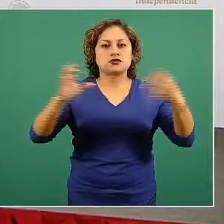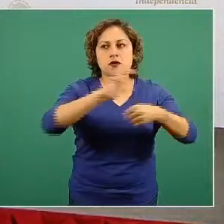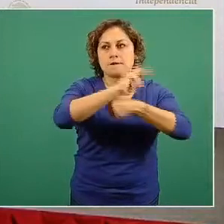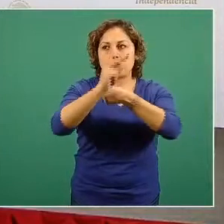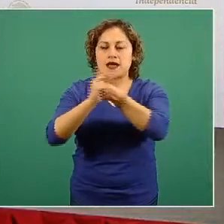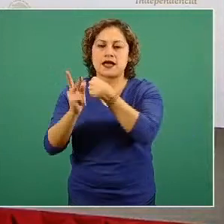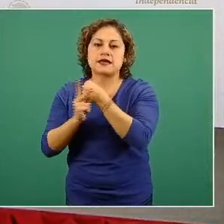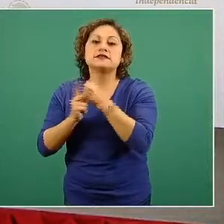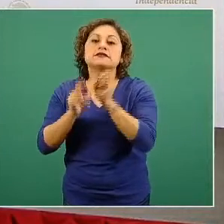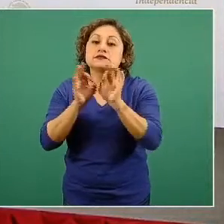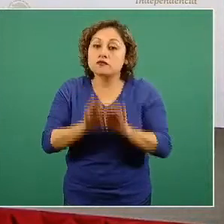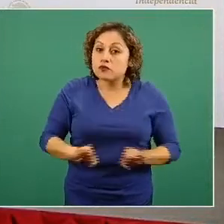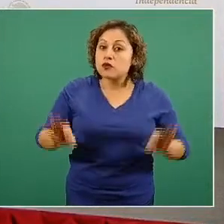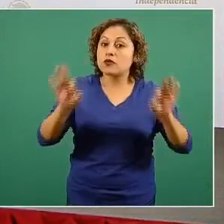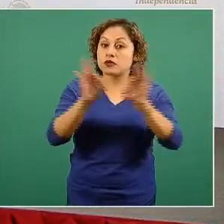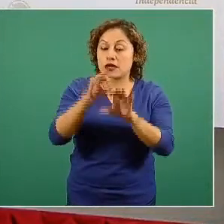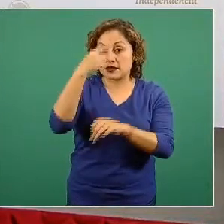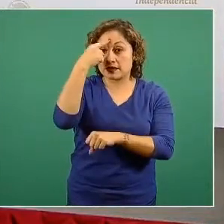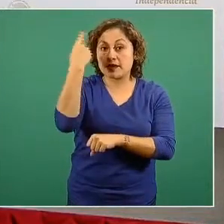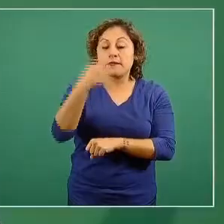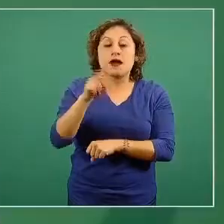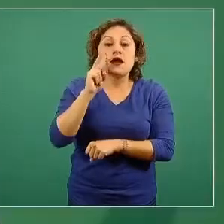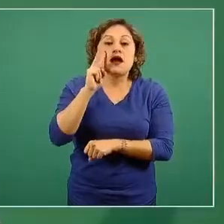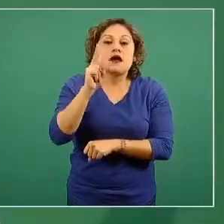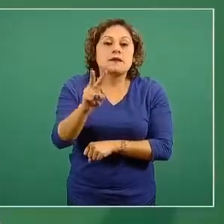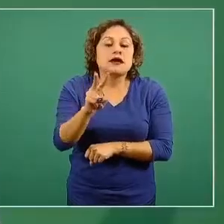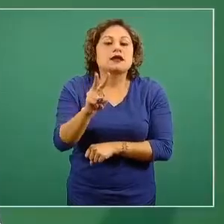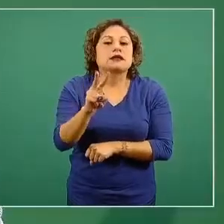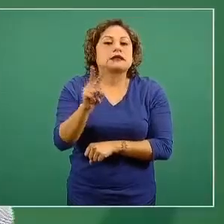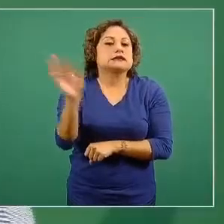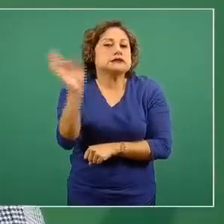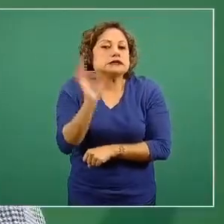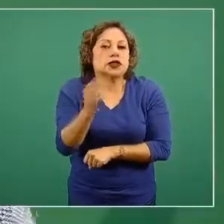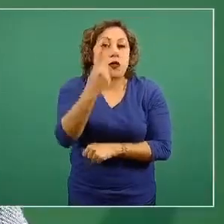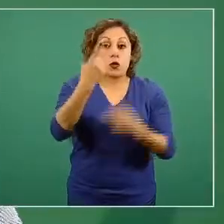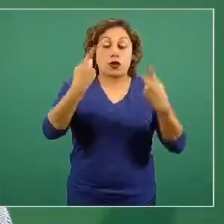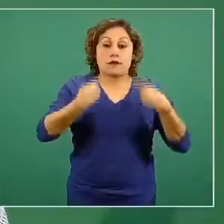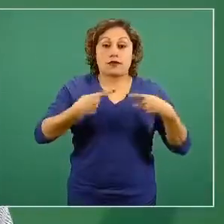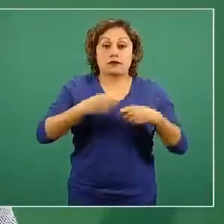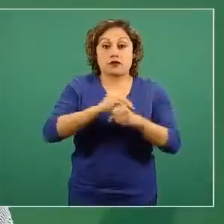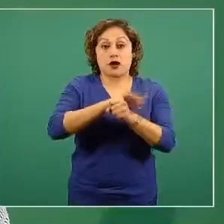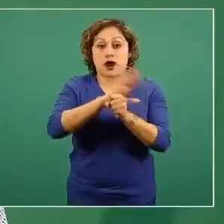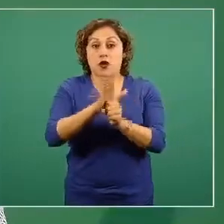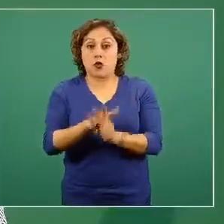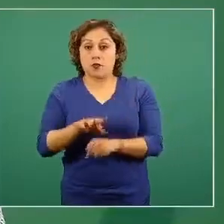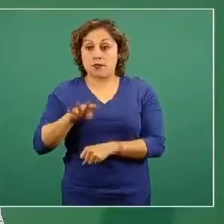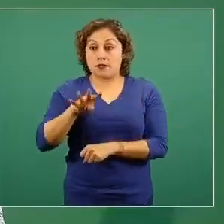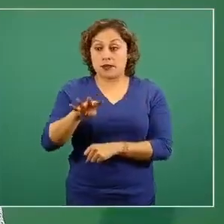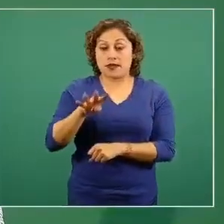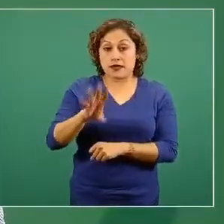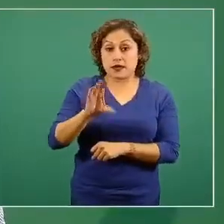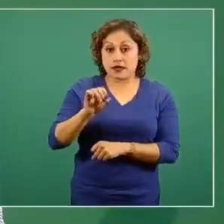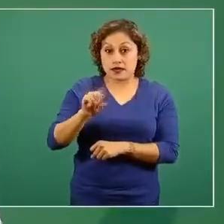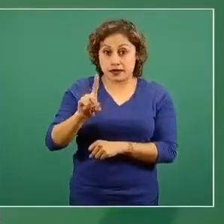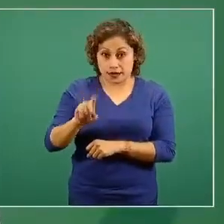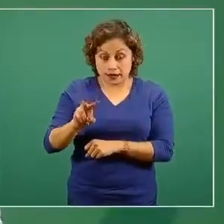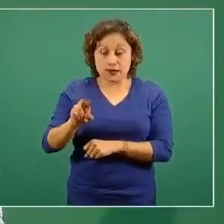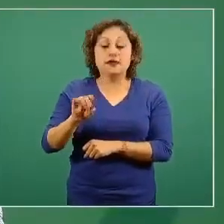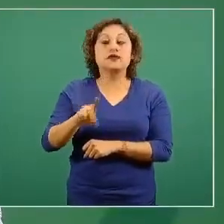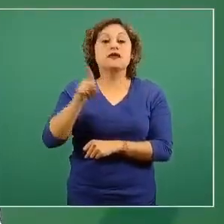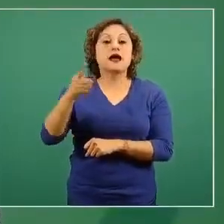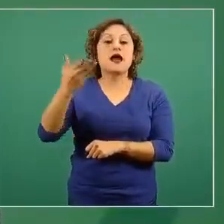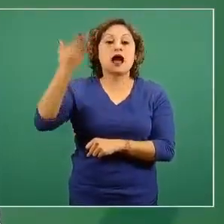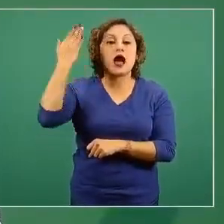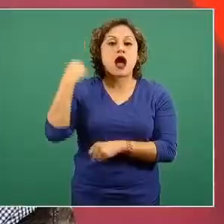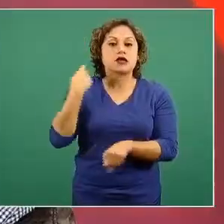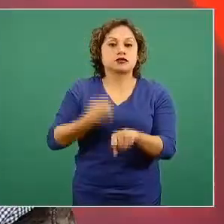enfermado previamente de COVID. Es decir, si a mí ya me había dado COVID-19 el año pasado o en meses anteriores a